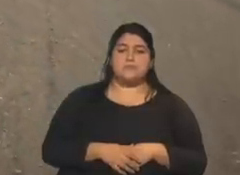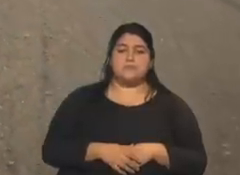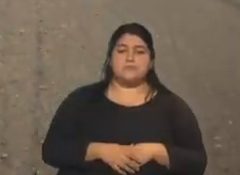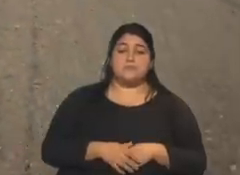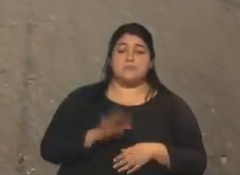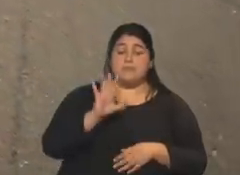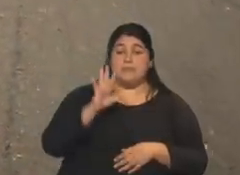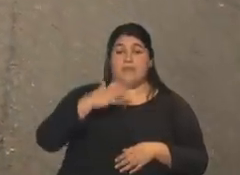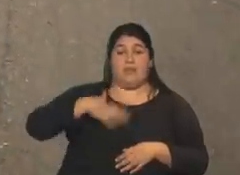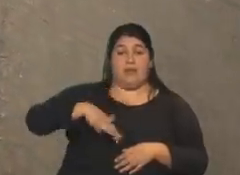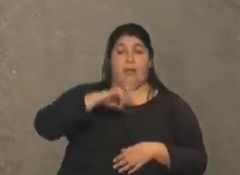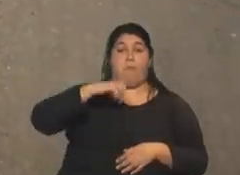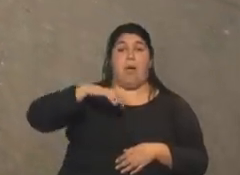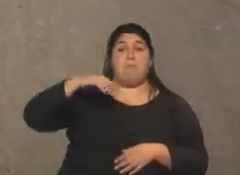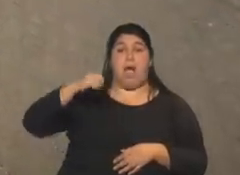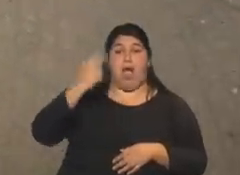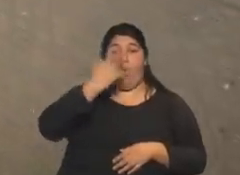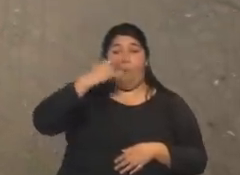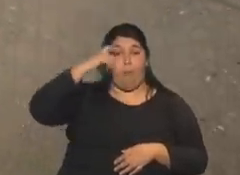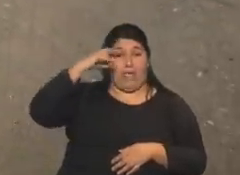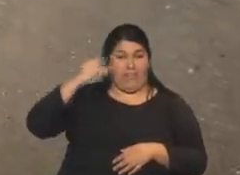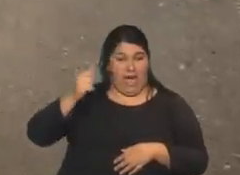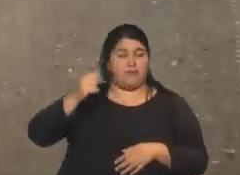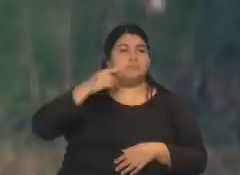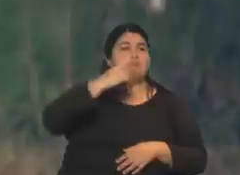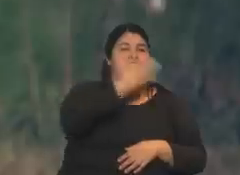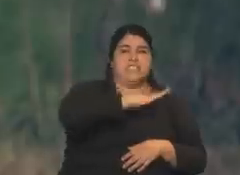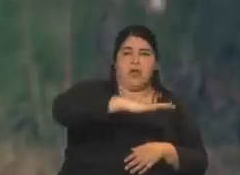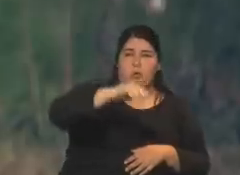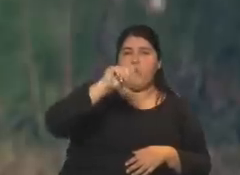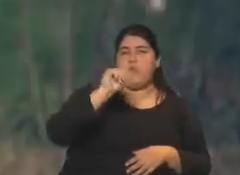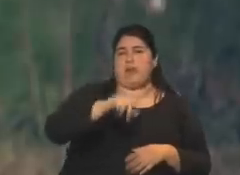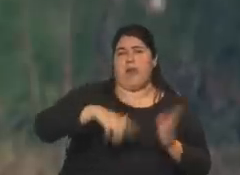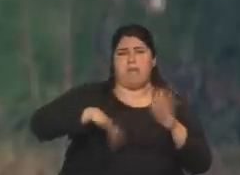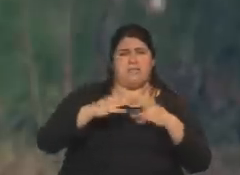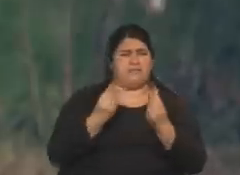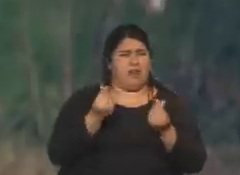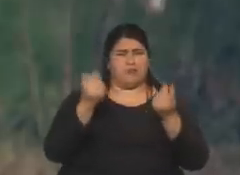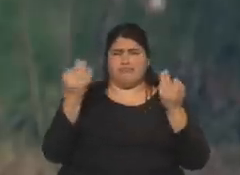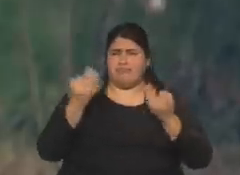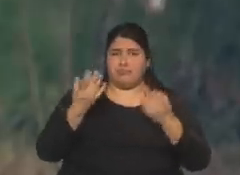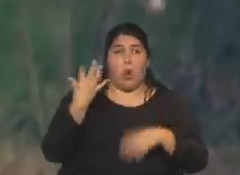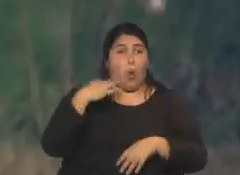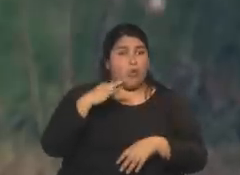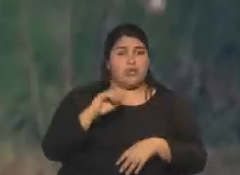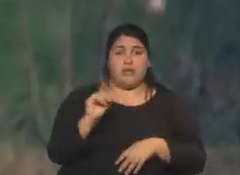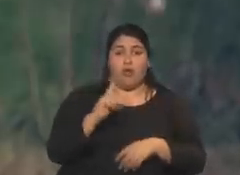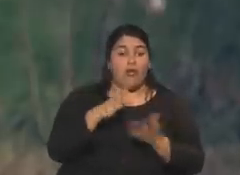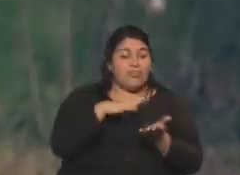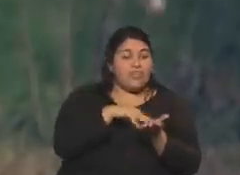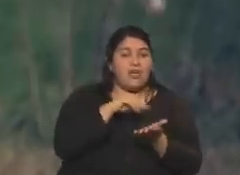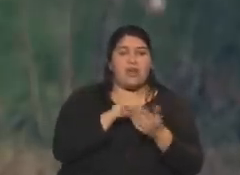La pampa húmeda y la llanura central del país son una de las áreas productivas más ricas del planeta, pero no son las únicas. Cuidar la